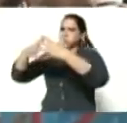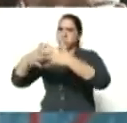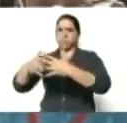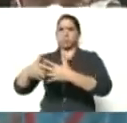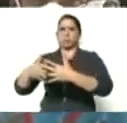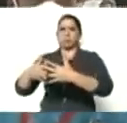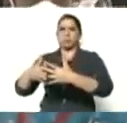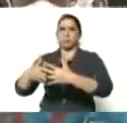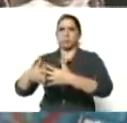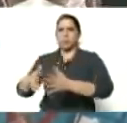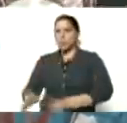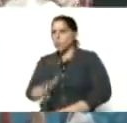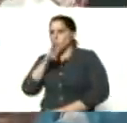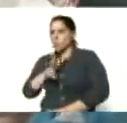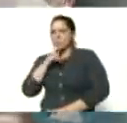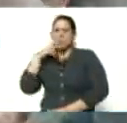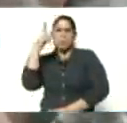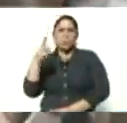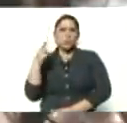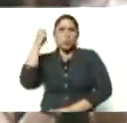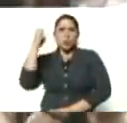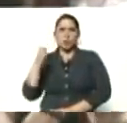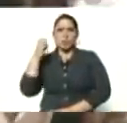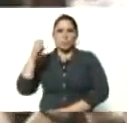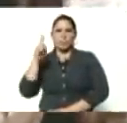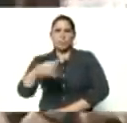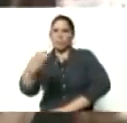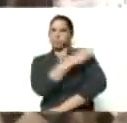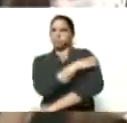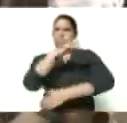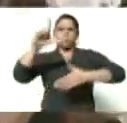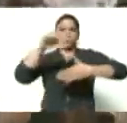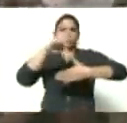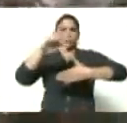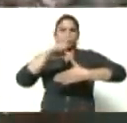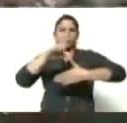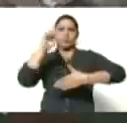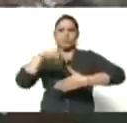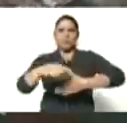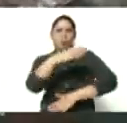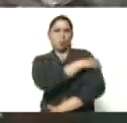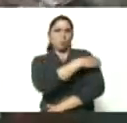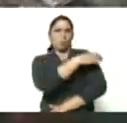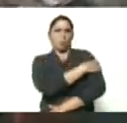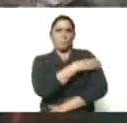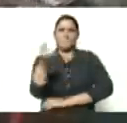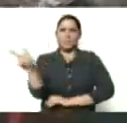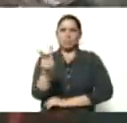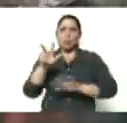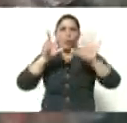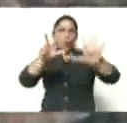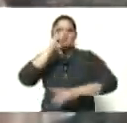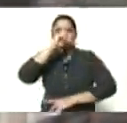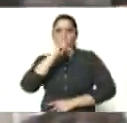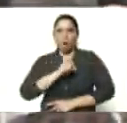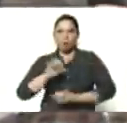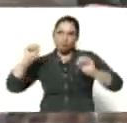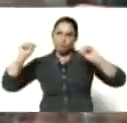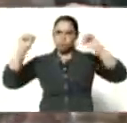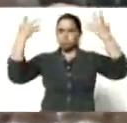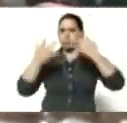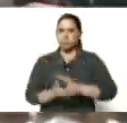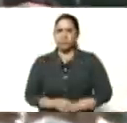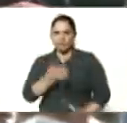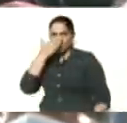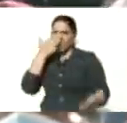de la vetusta Unión Europea y de la derecha latinoamericana y la oligarquía venezolana. 8 años de triunfo